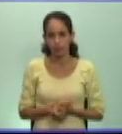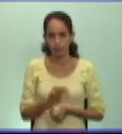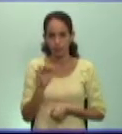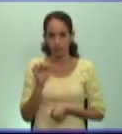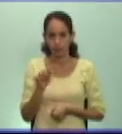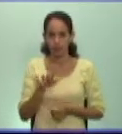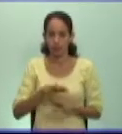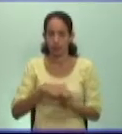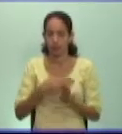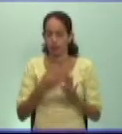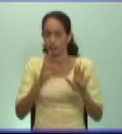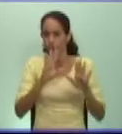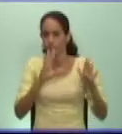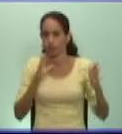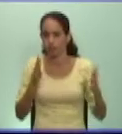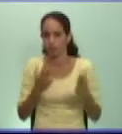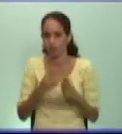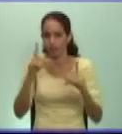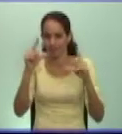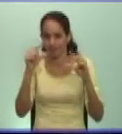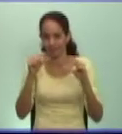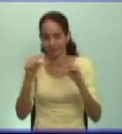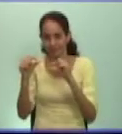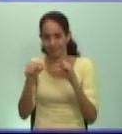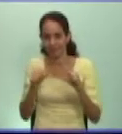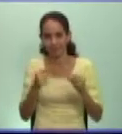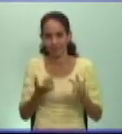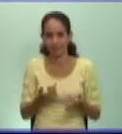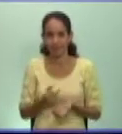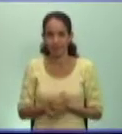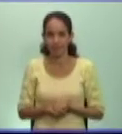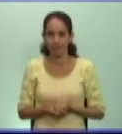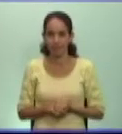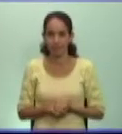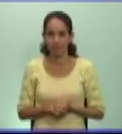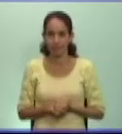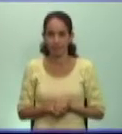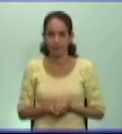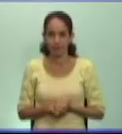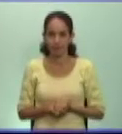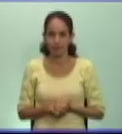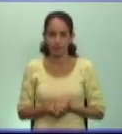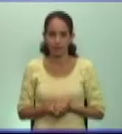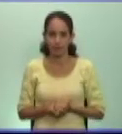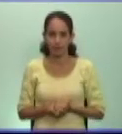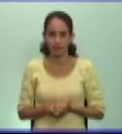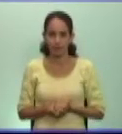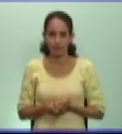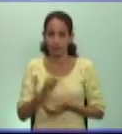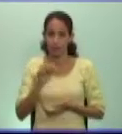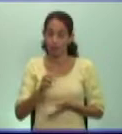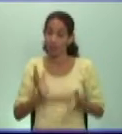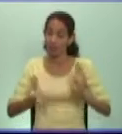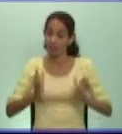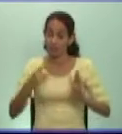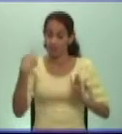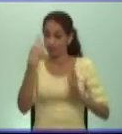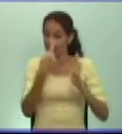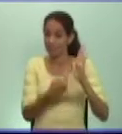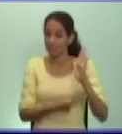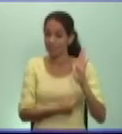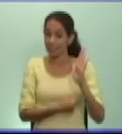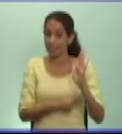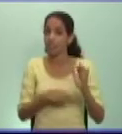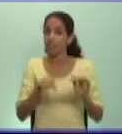contra todas estas minorías étnicas que existían en los Estados Unidos. Es una etapa con todas estas características, pero